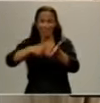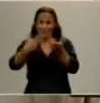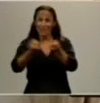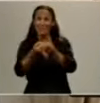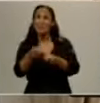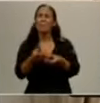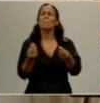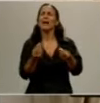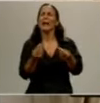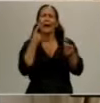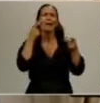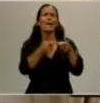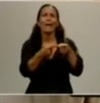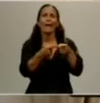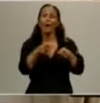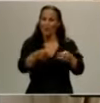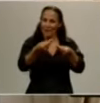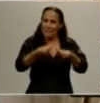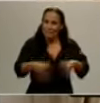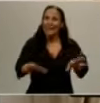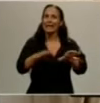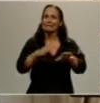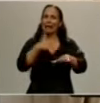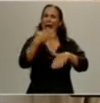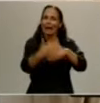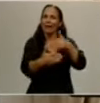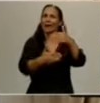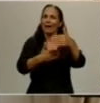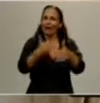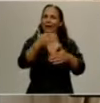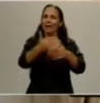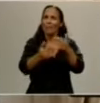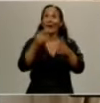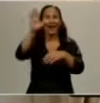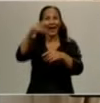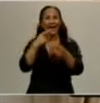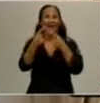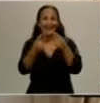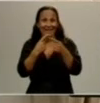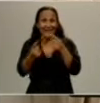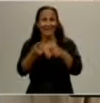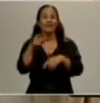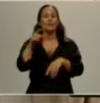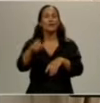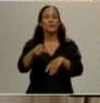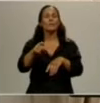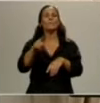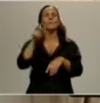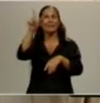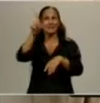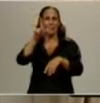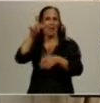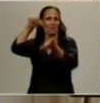que hubiera permitido iniciar el procedimiento de receptar la declaración en Teherán de los imputados